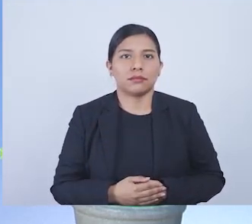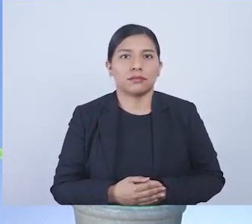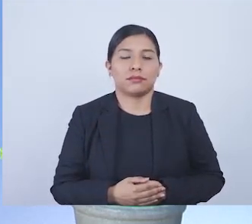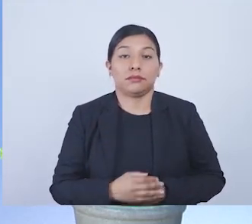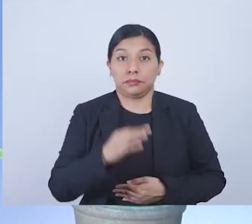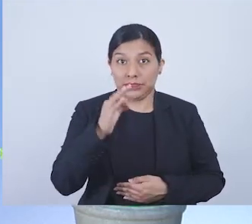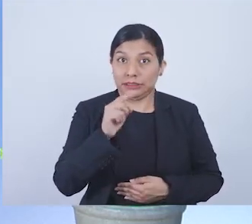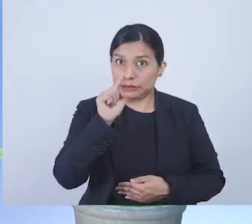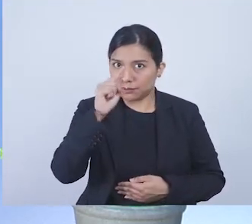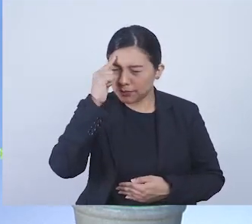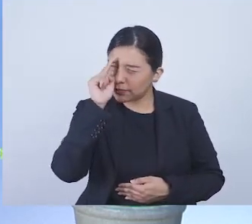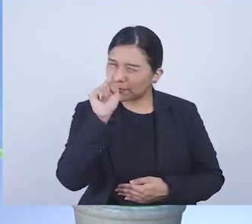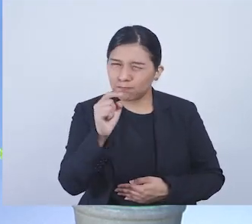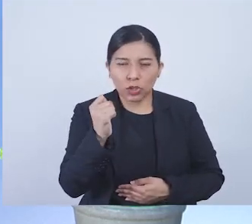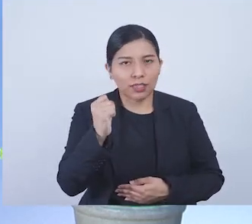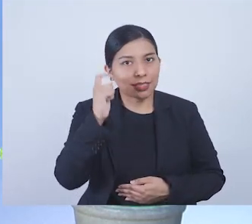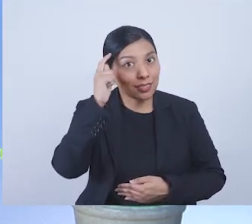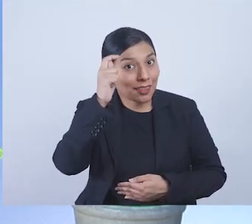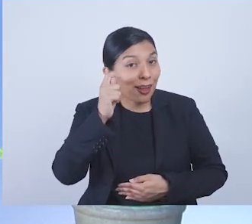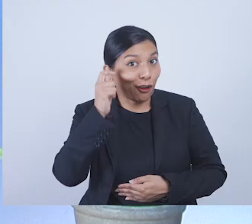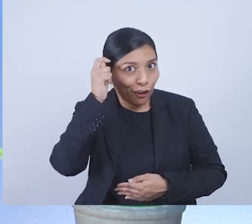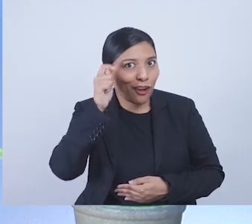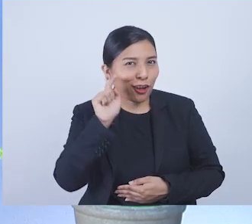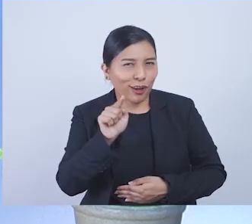Tomando como esa base teórica,